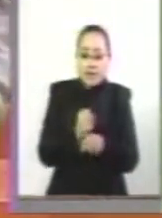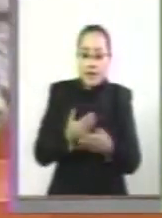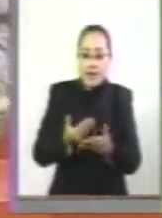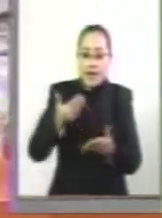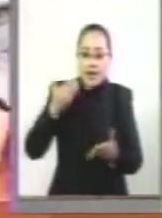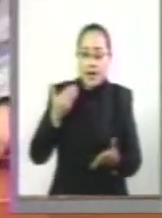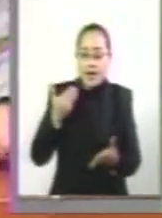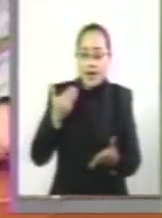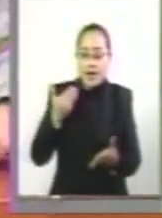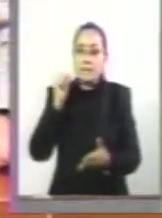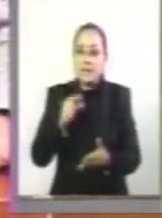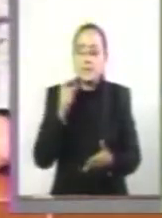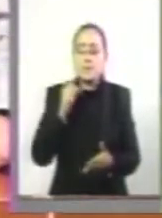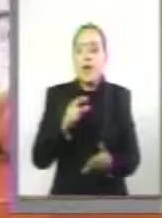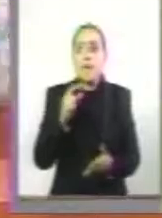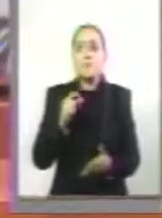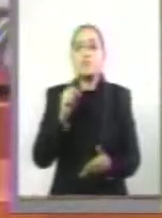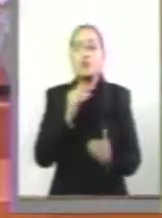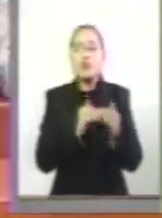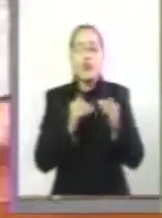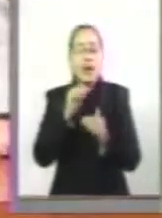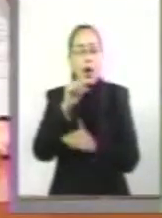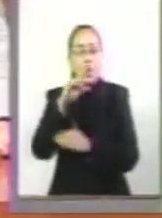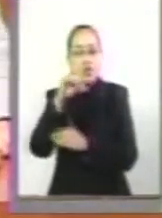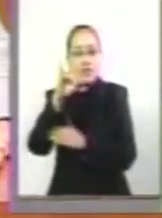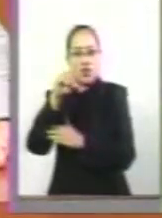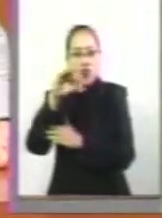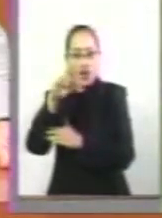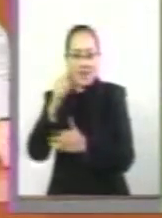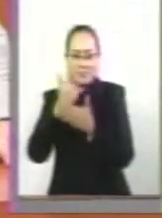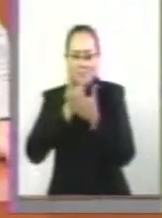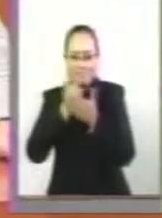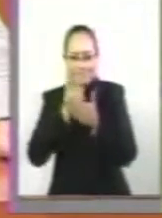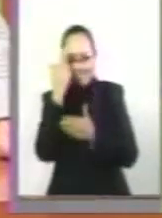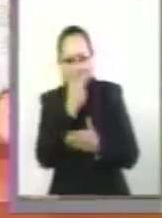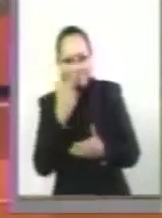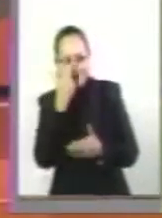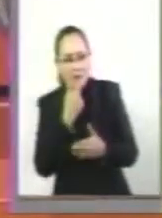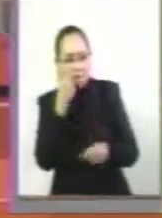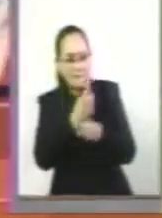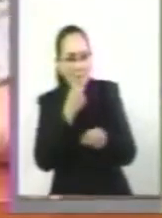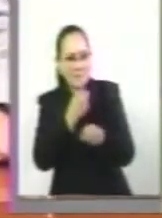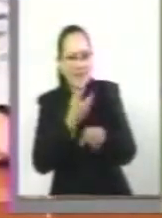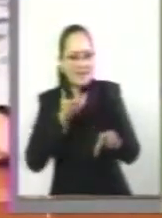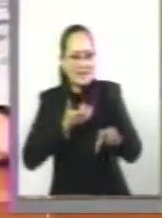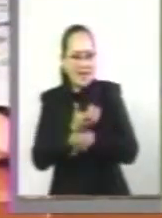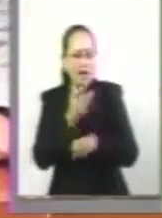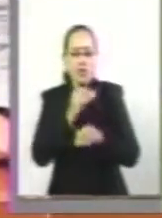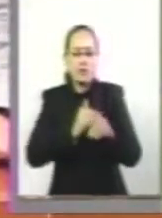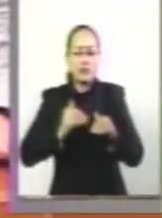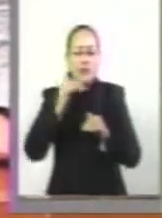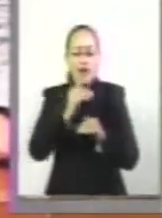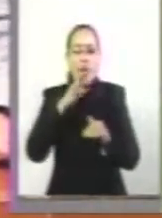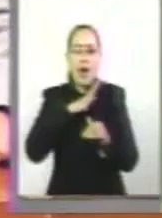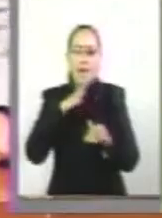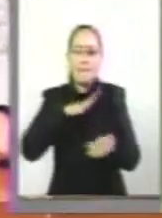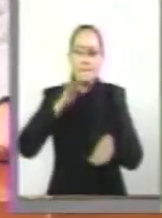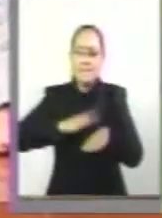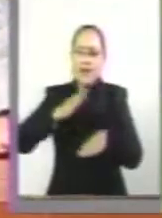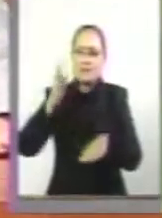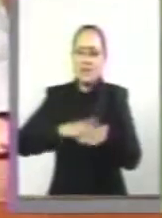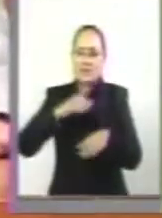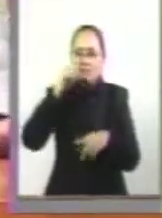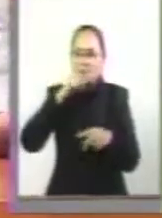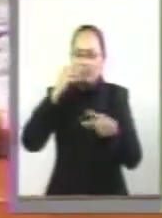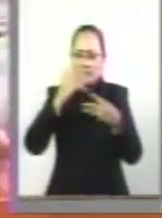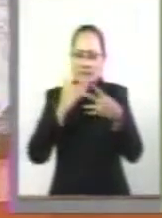la Auditoría Superior de la Federación señaló como el primer estado con el mayor número de anomalías,